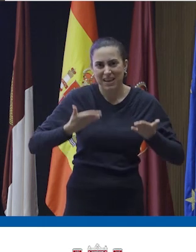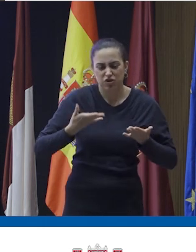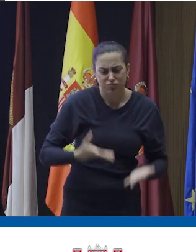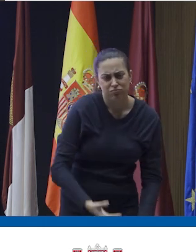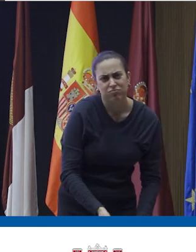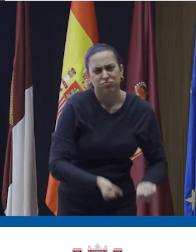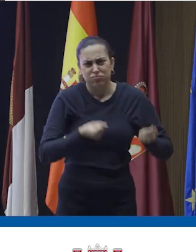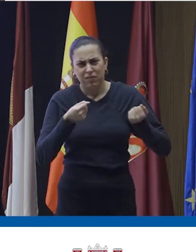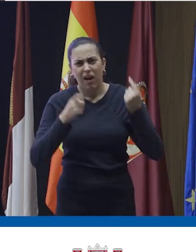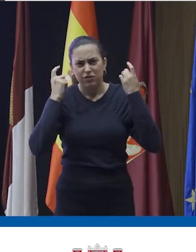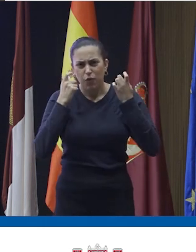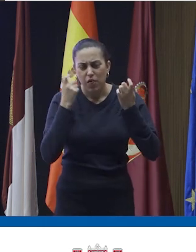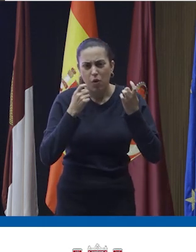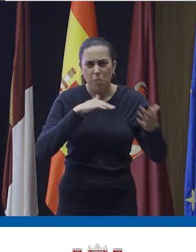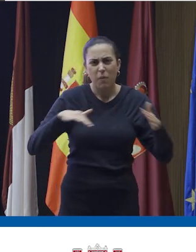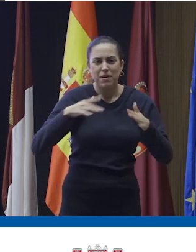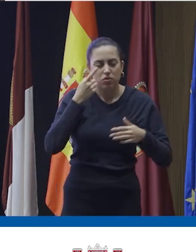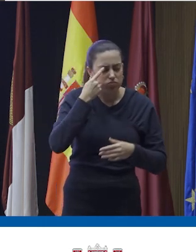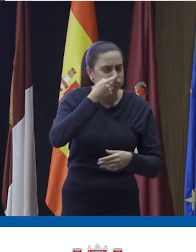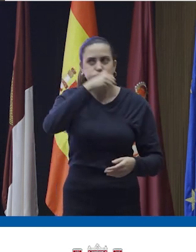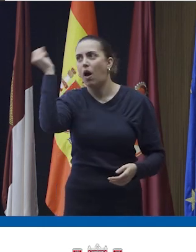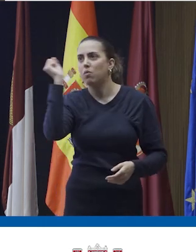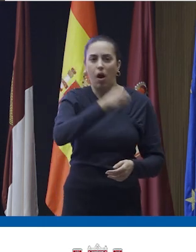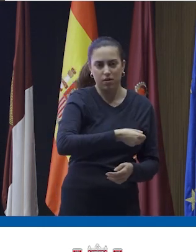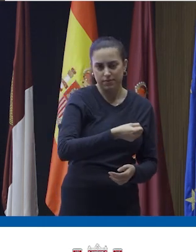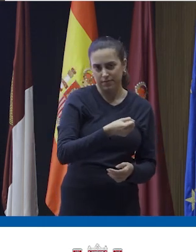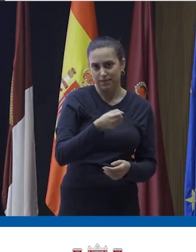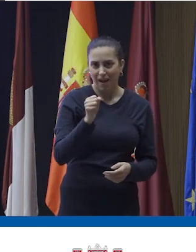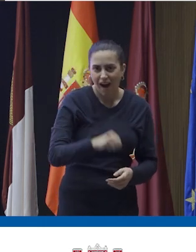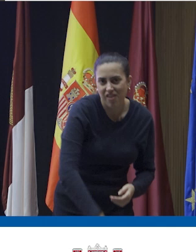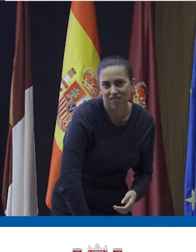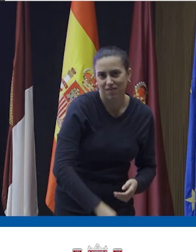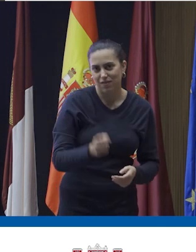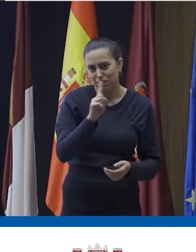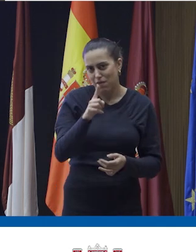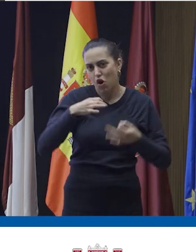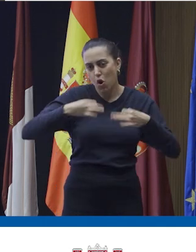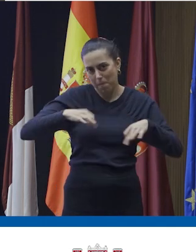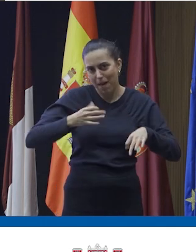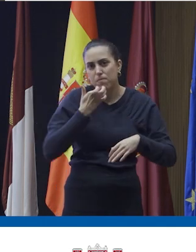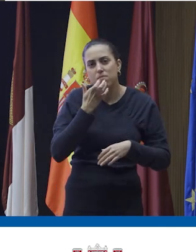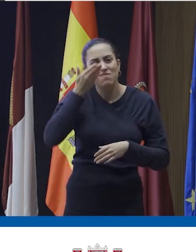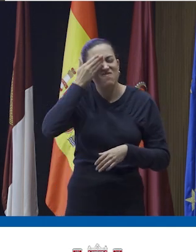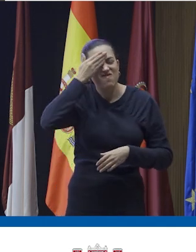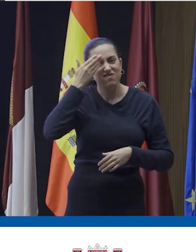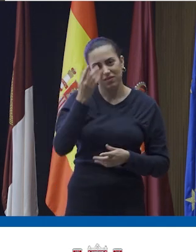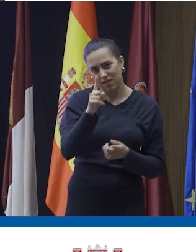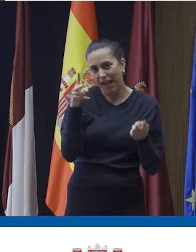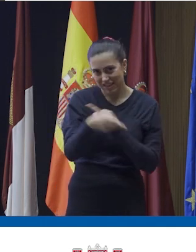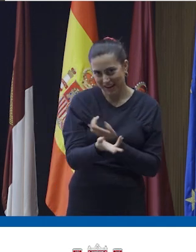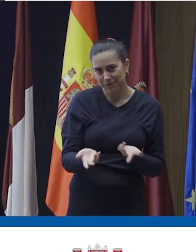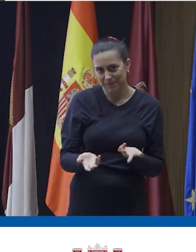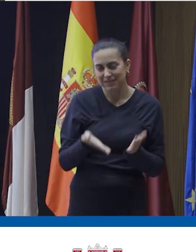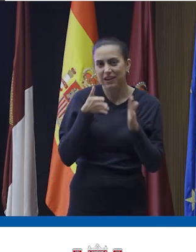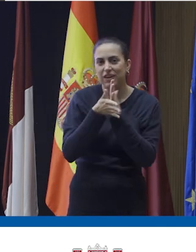hacer esfuerzos, movimientos bruscos de cabeza, no agacharse de manera brusca, con sentido común, no frotarse el ojo. Pues puedes hacer una